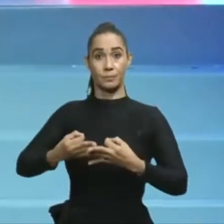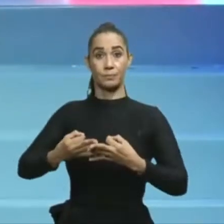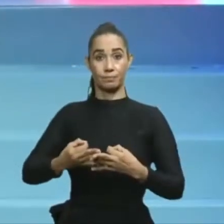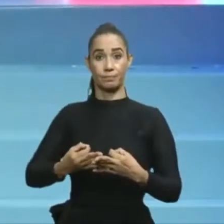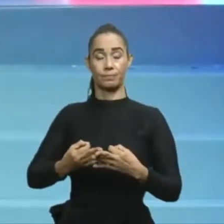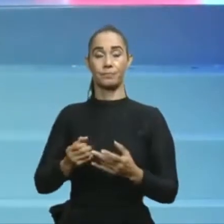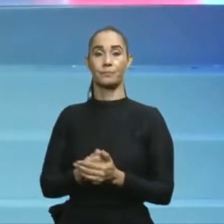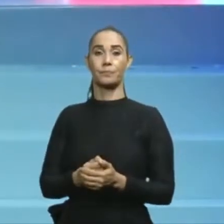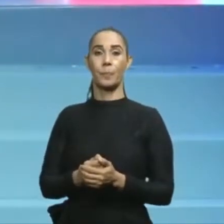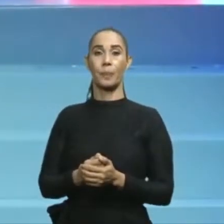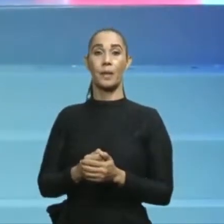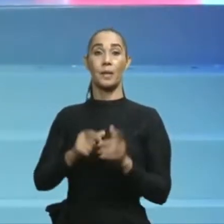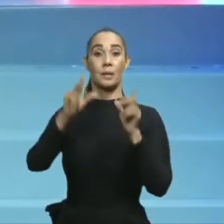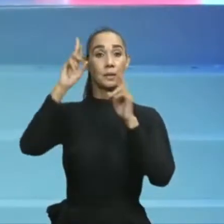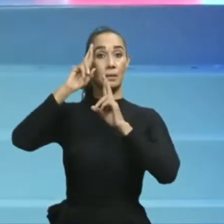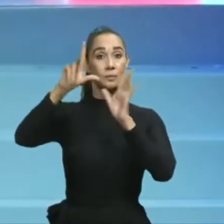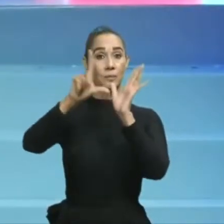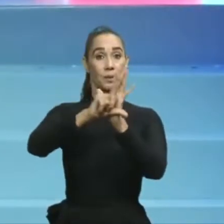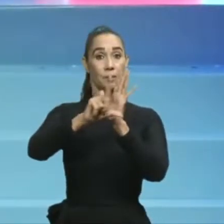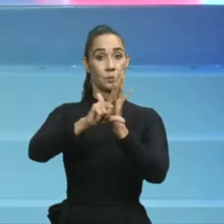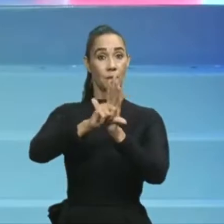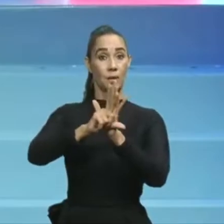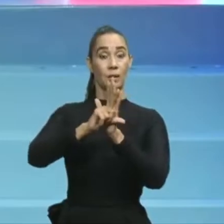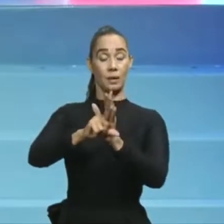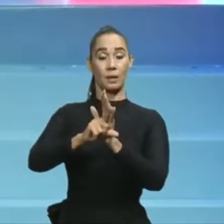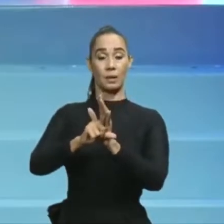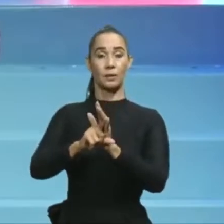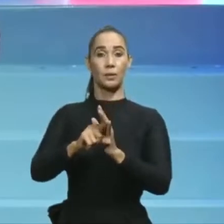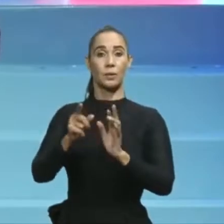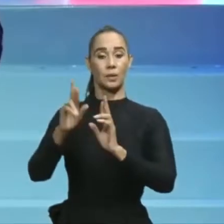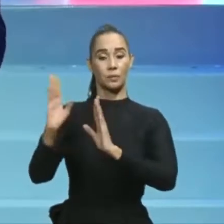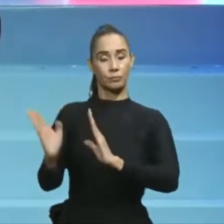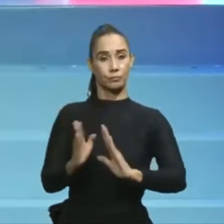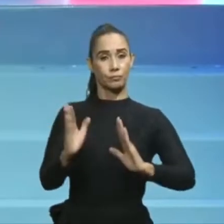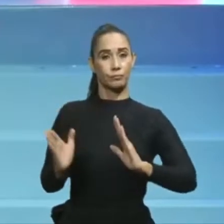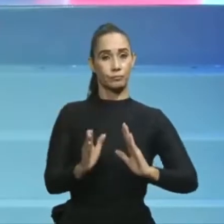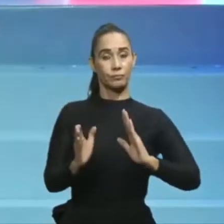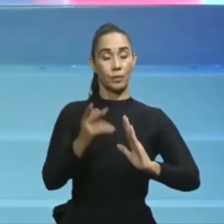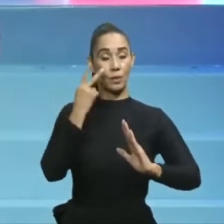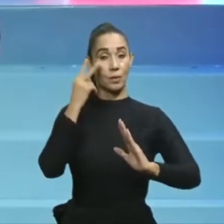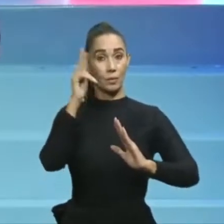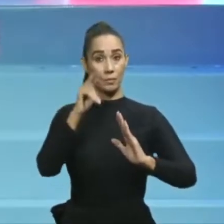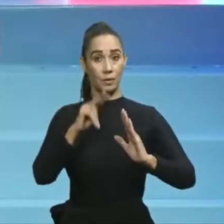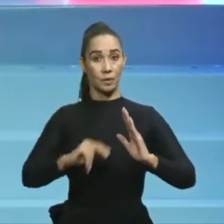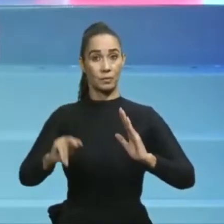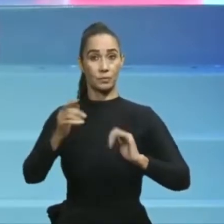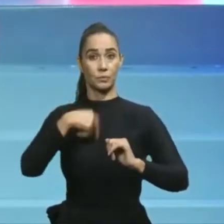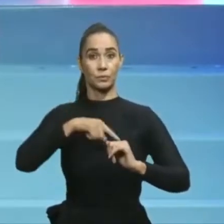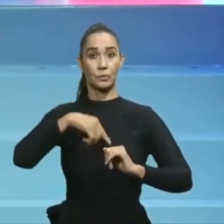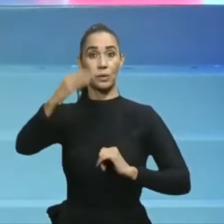nuestro apego a la ley nos lleva a ser cautos y respetar los procedimientos aún sabiendo